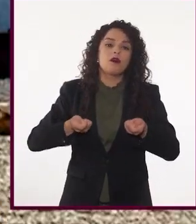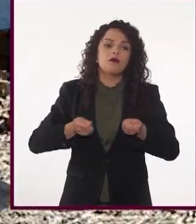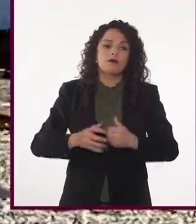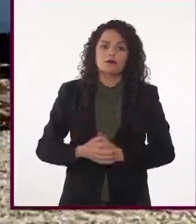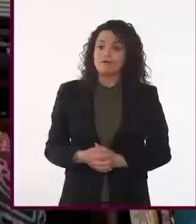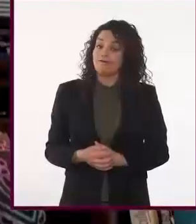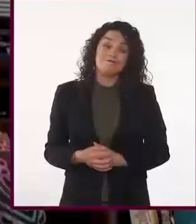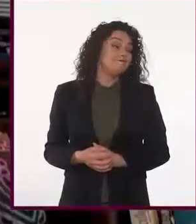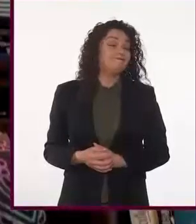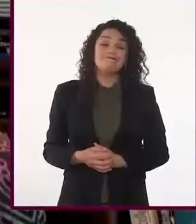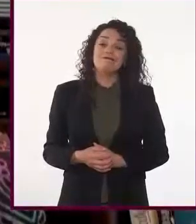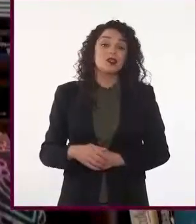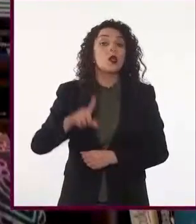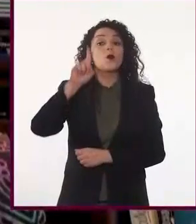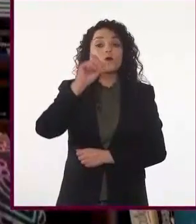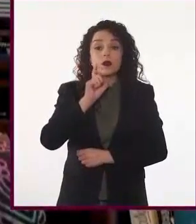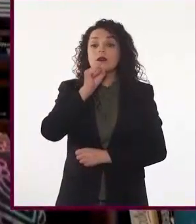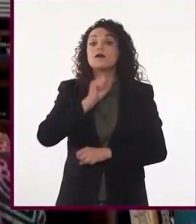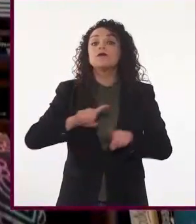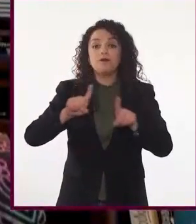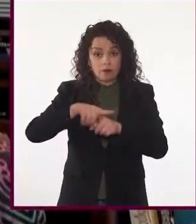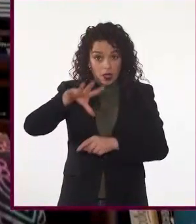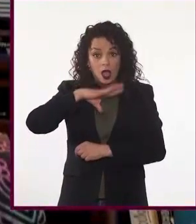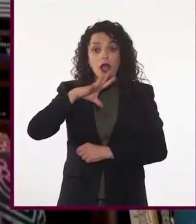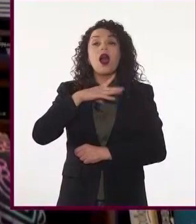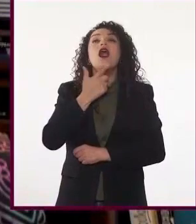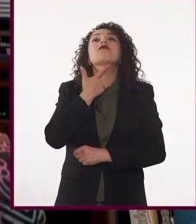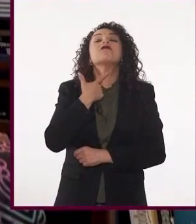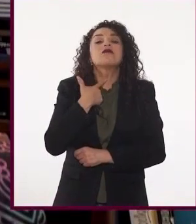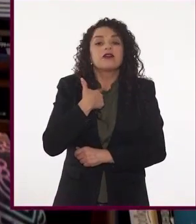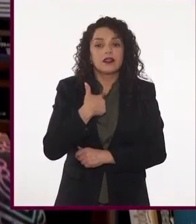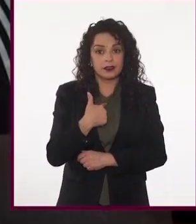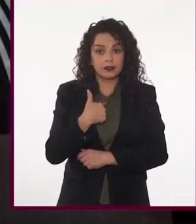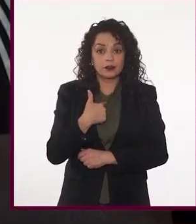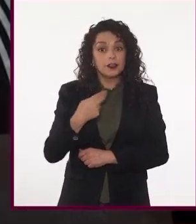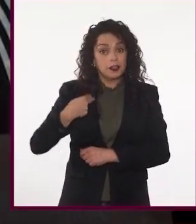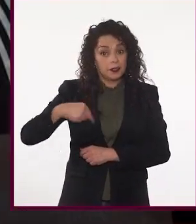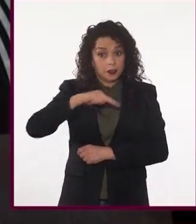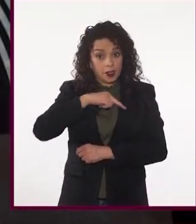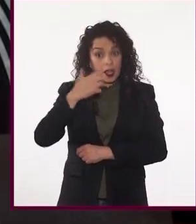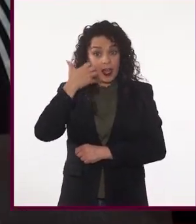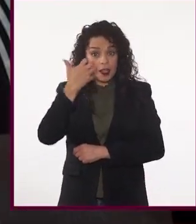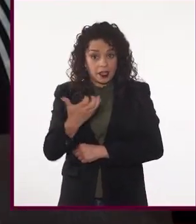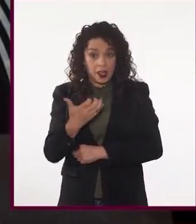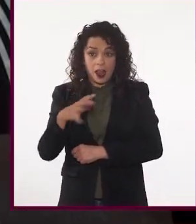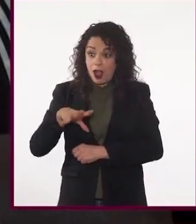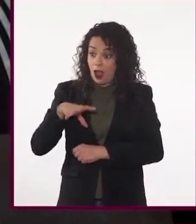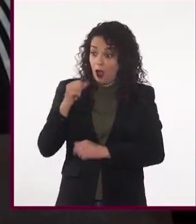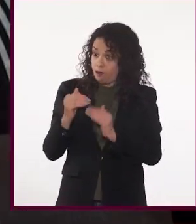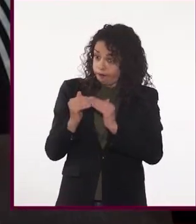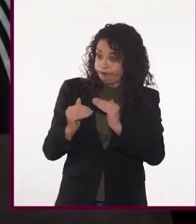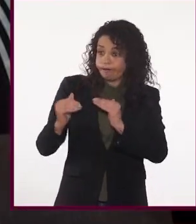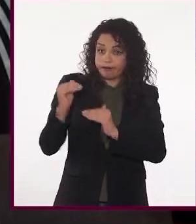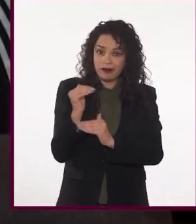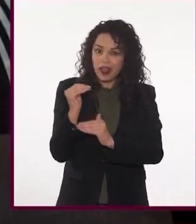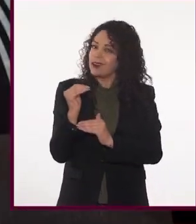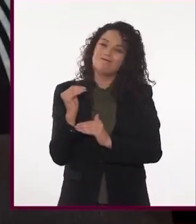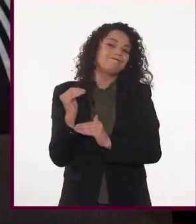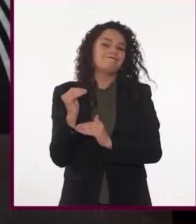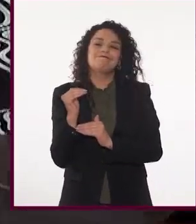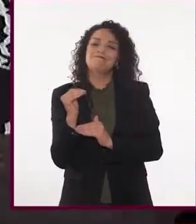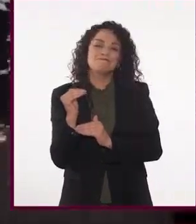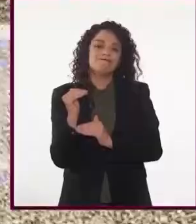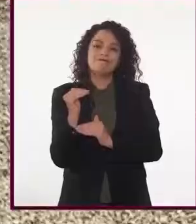incontrolable. No, las mujeres también tenemos deseos sexuales y no buscamos imponernos sobre otros para